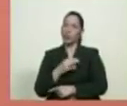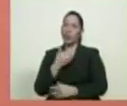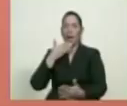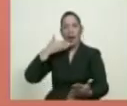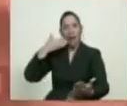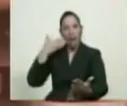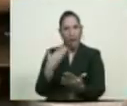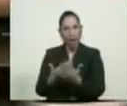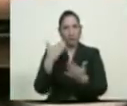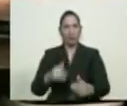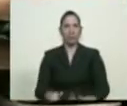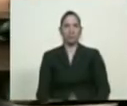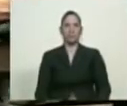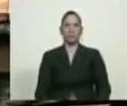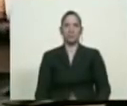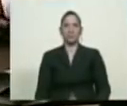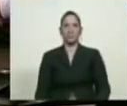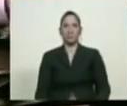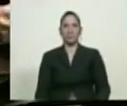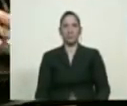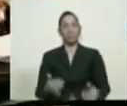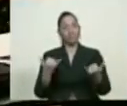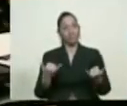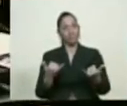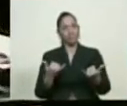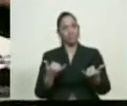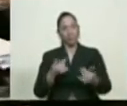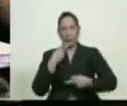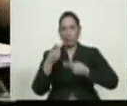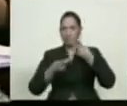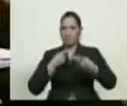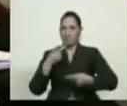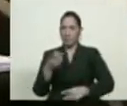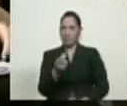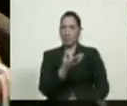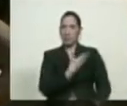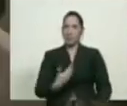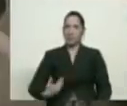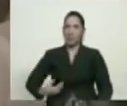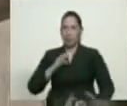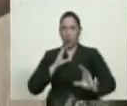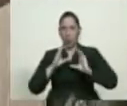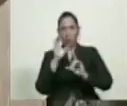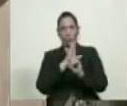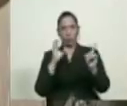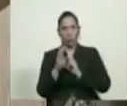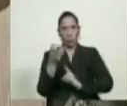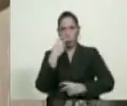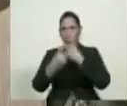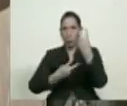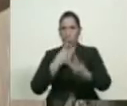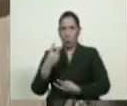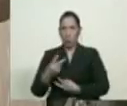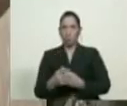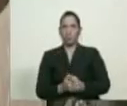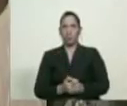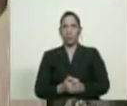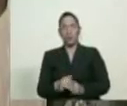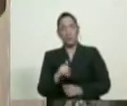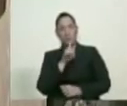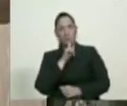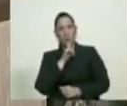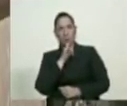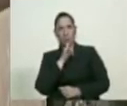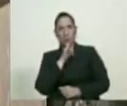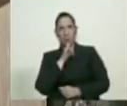gracias. Están entonces allí declaraciones del vicepresidente para la Comunicación, Cultura y Turismo, Jorge Rodríguez, informando que